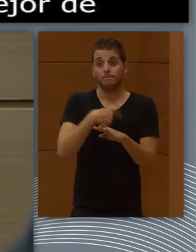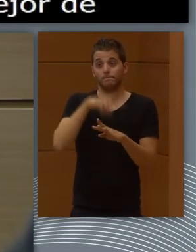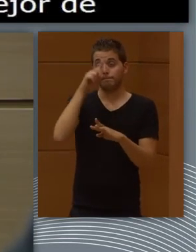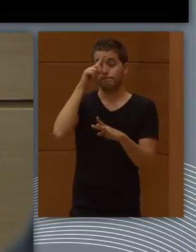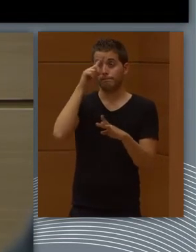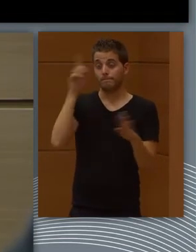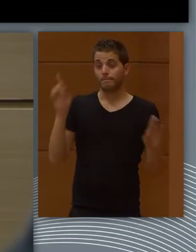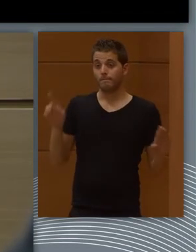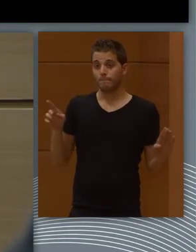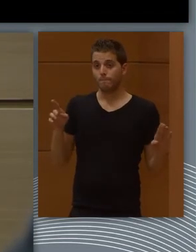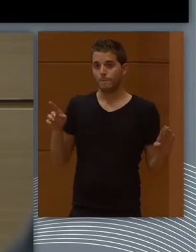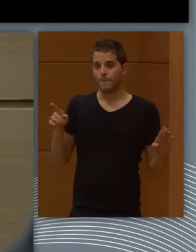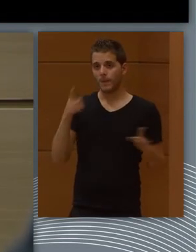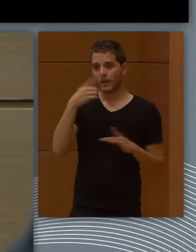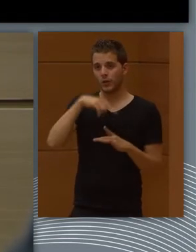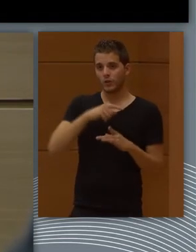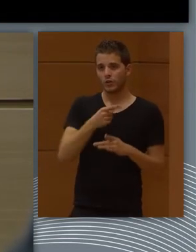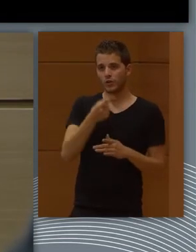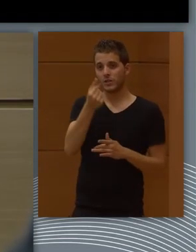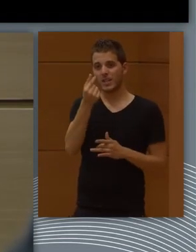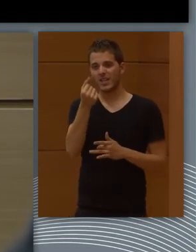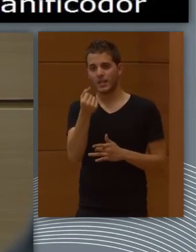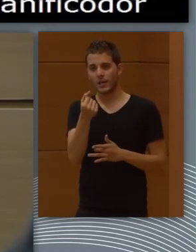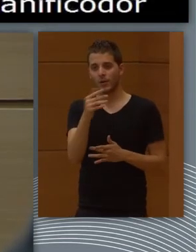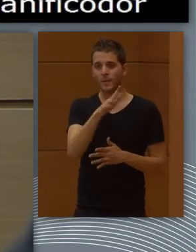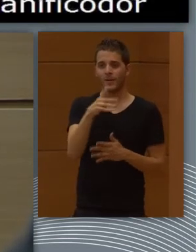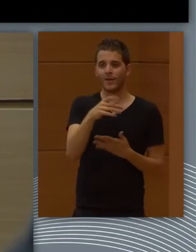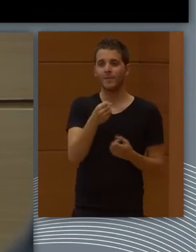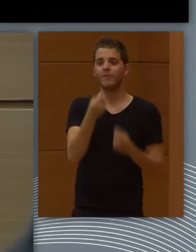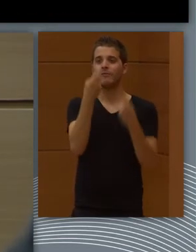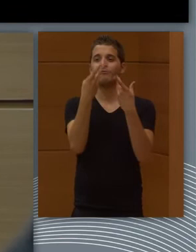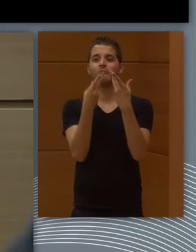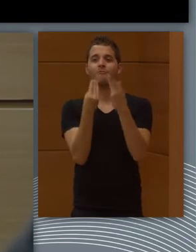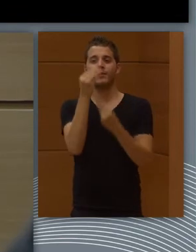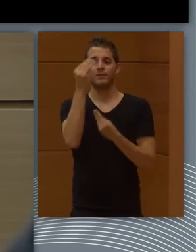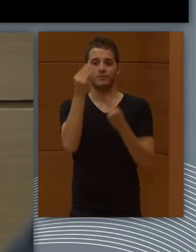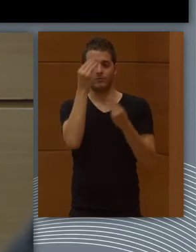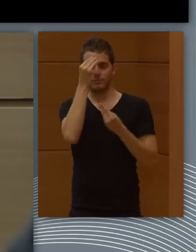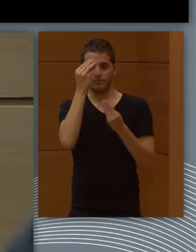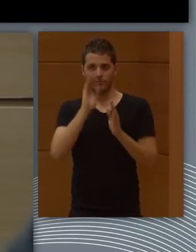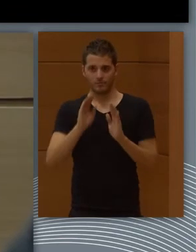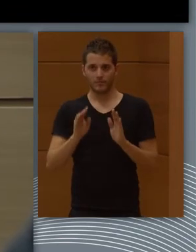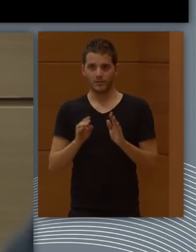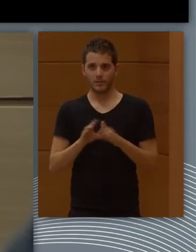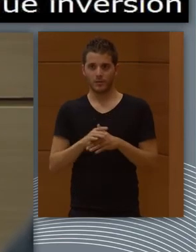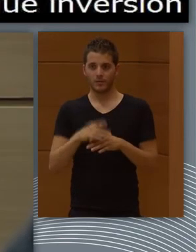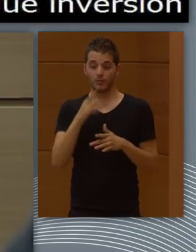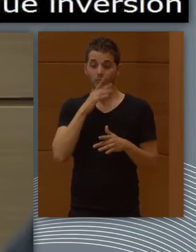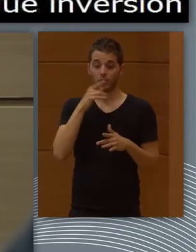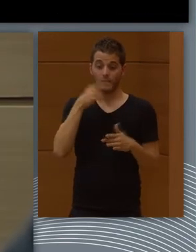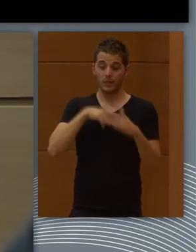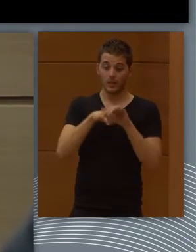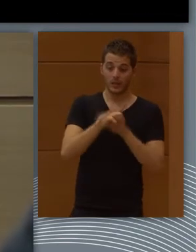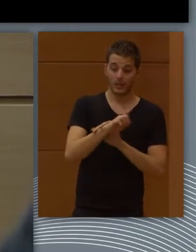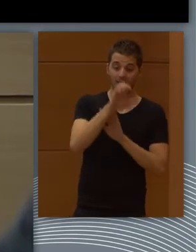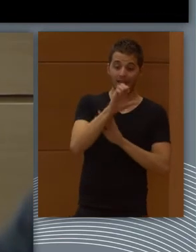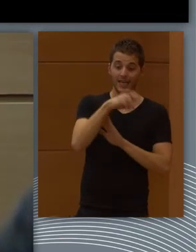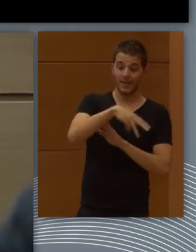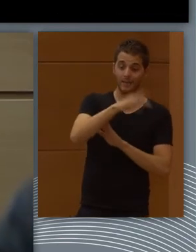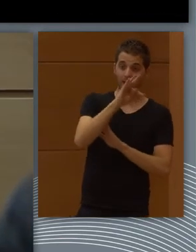oficial, de cuánto estamos hablando, de qué inversiones estamos hablando para estos desarrollos, tanto por